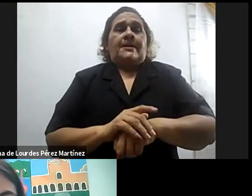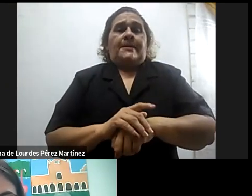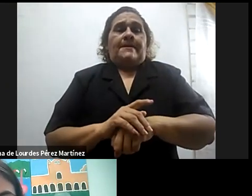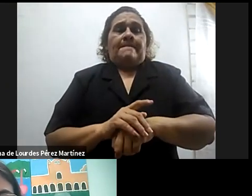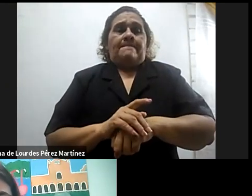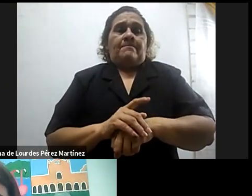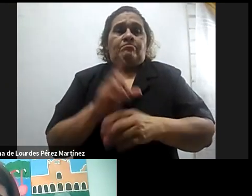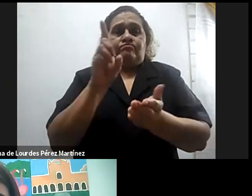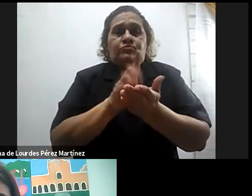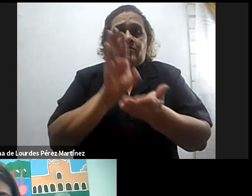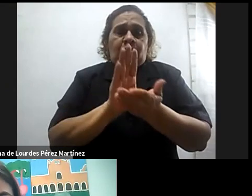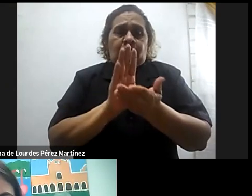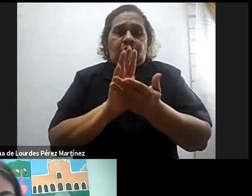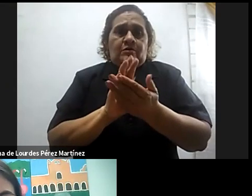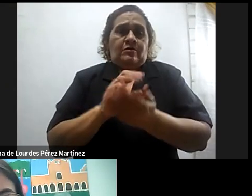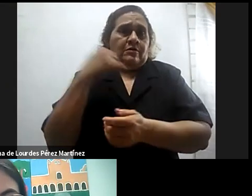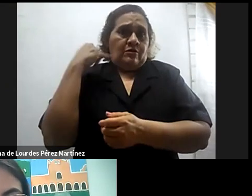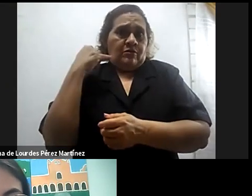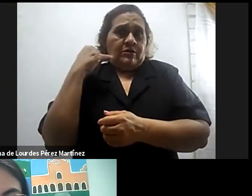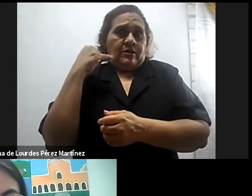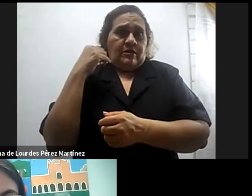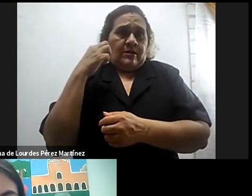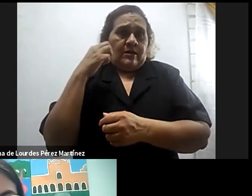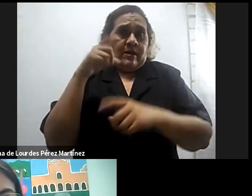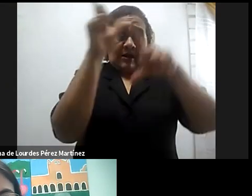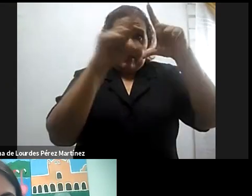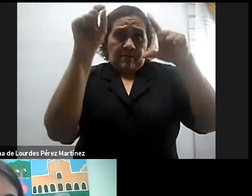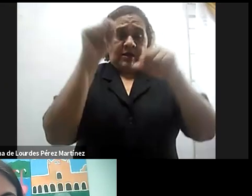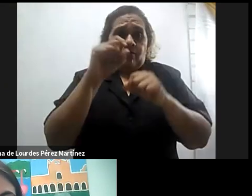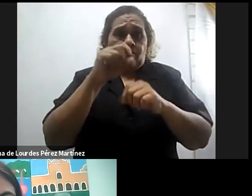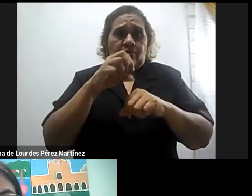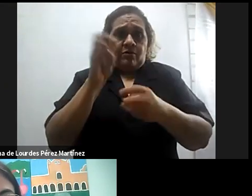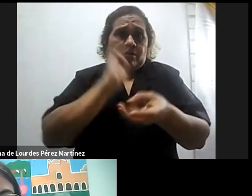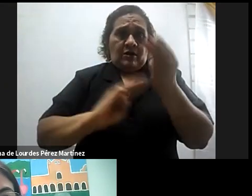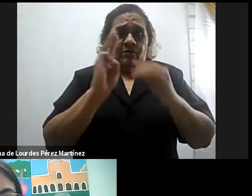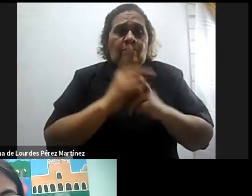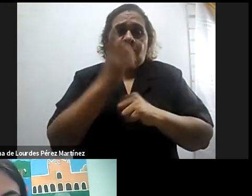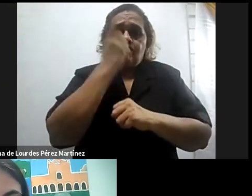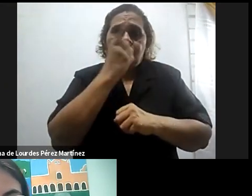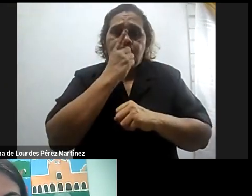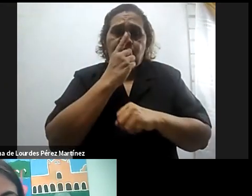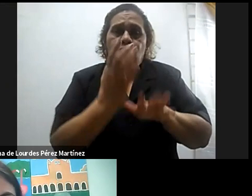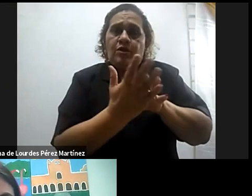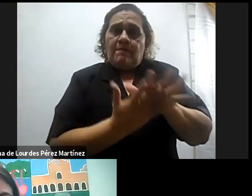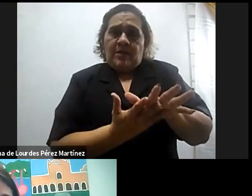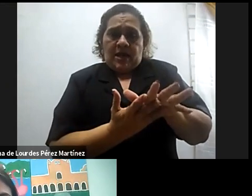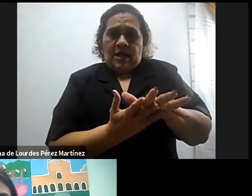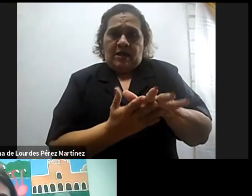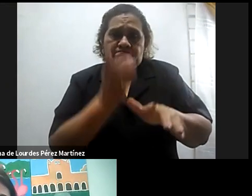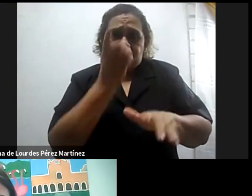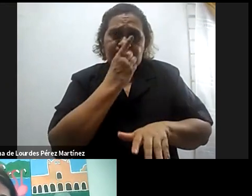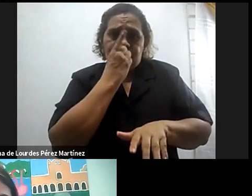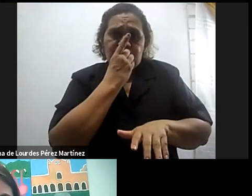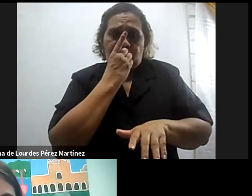En Yucatán, en México y en el mundo, es precisamente por diabetes, ¿no? Por lo que conocemos como el pie diabético, ¿no? Y como